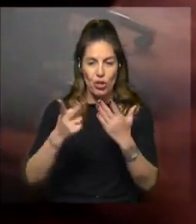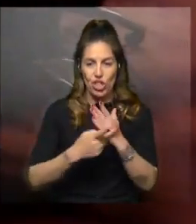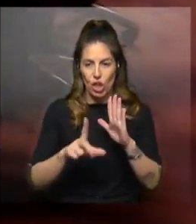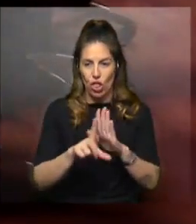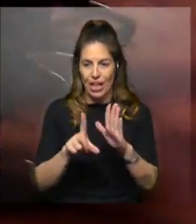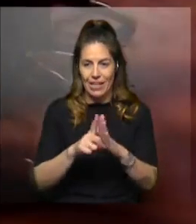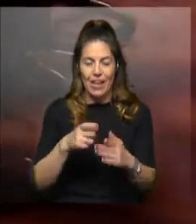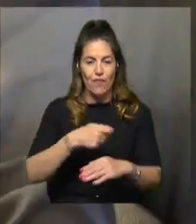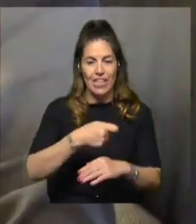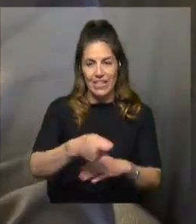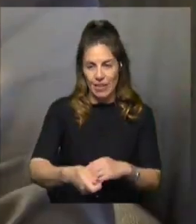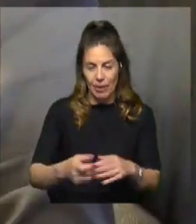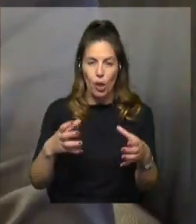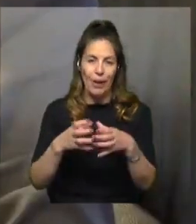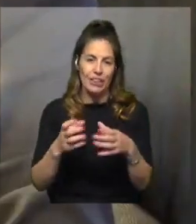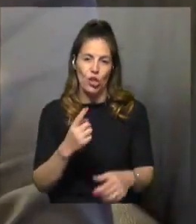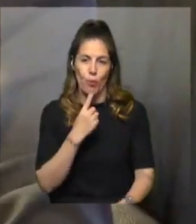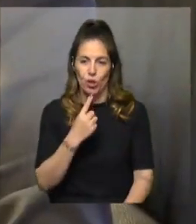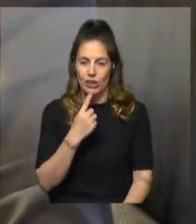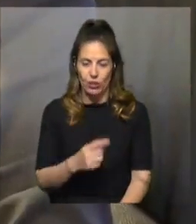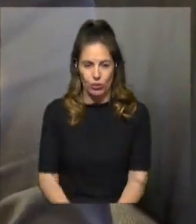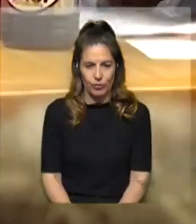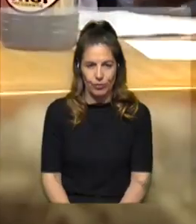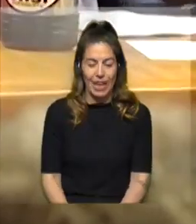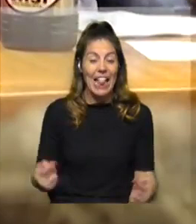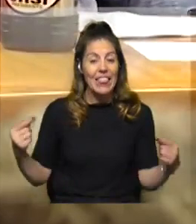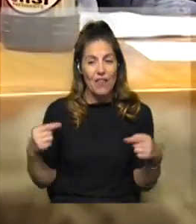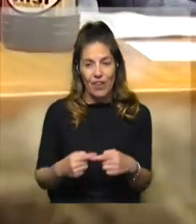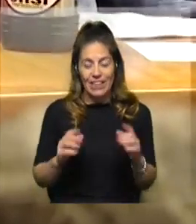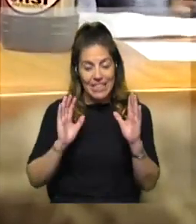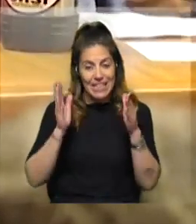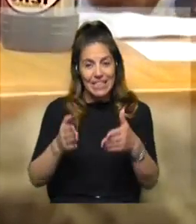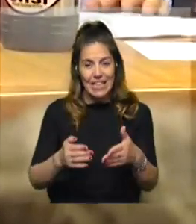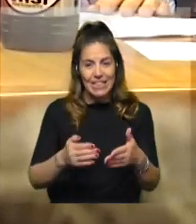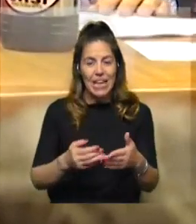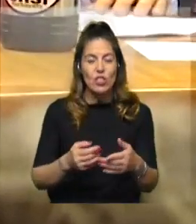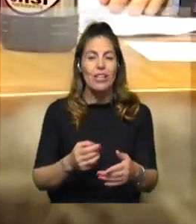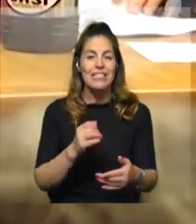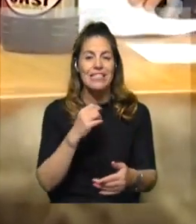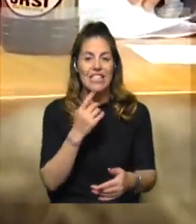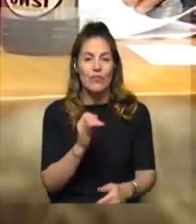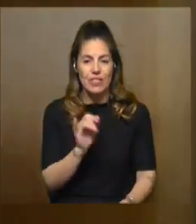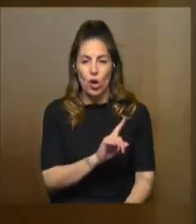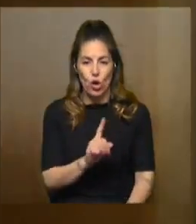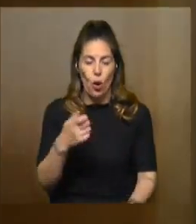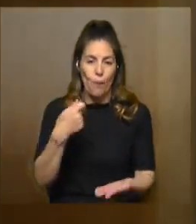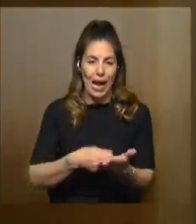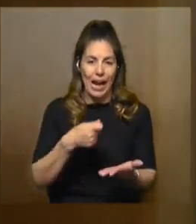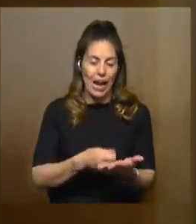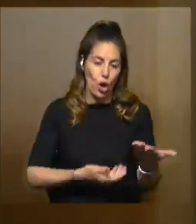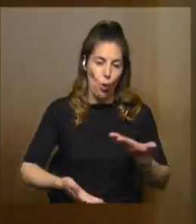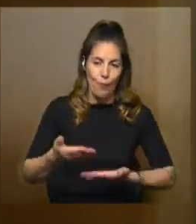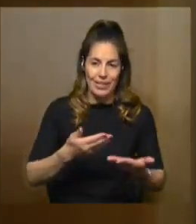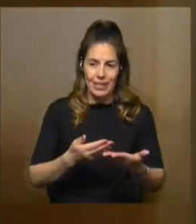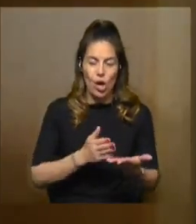de financiamiento de los partidos políticos. El debate se centra sobre la conveniencia de pagar una compensación a